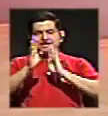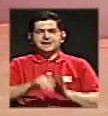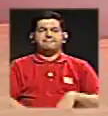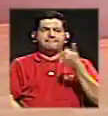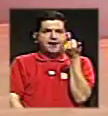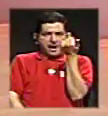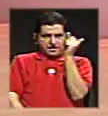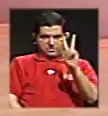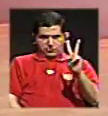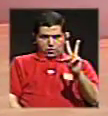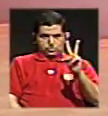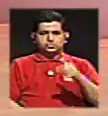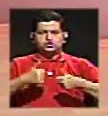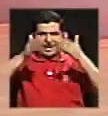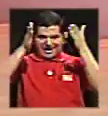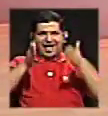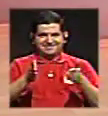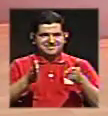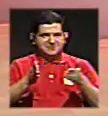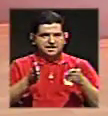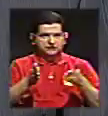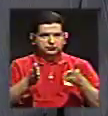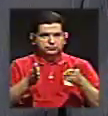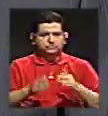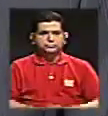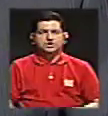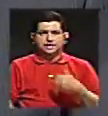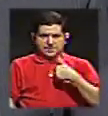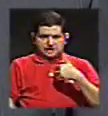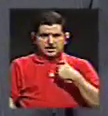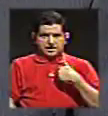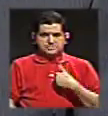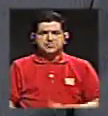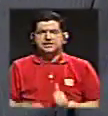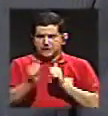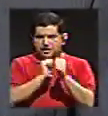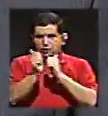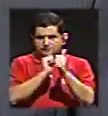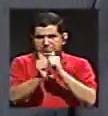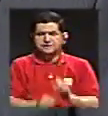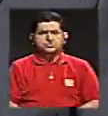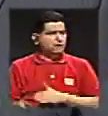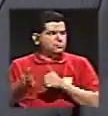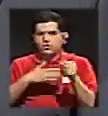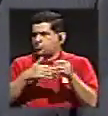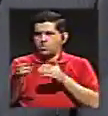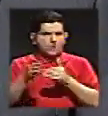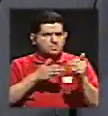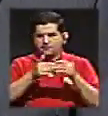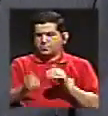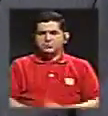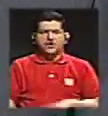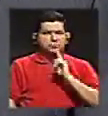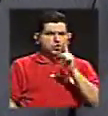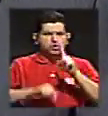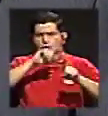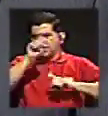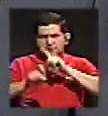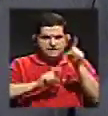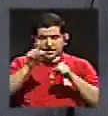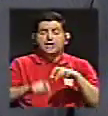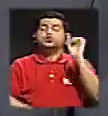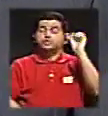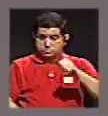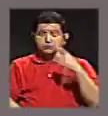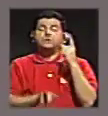12 los 12 candidatos este que están en competición independientemente de lo que marquen las encuestas